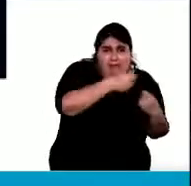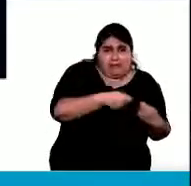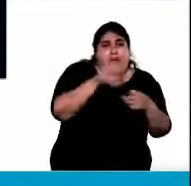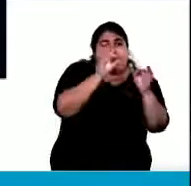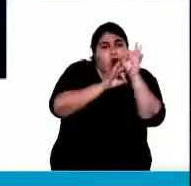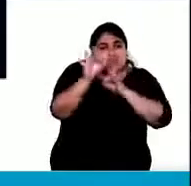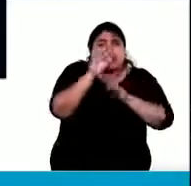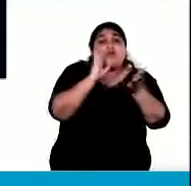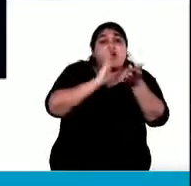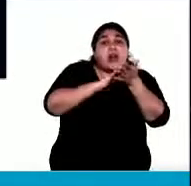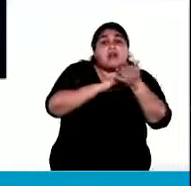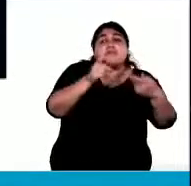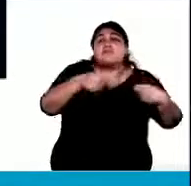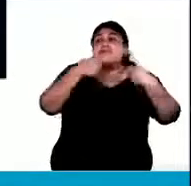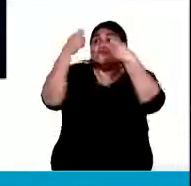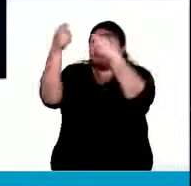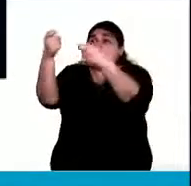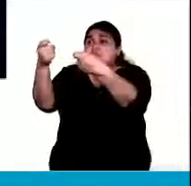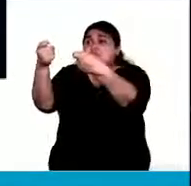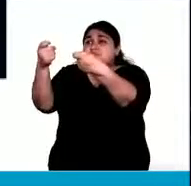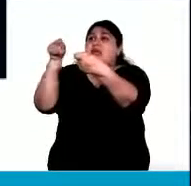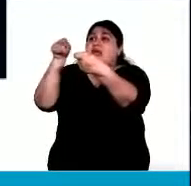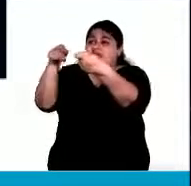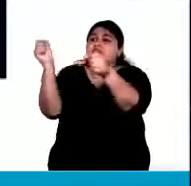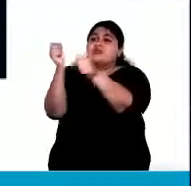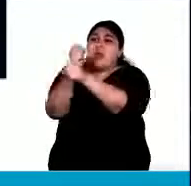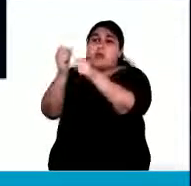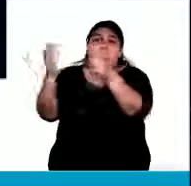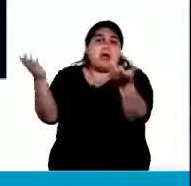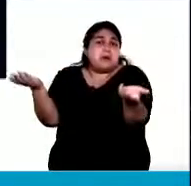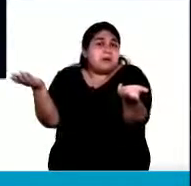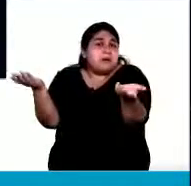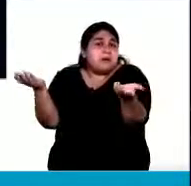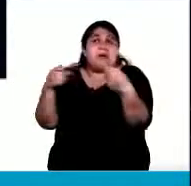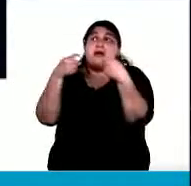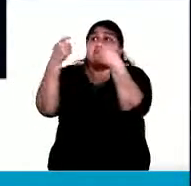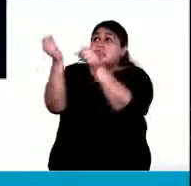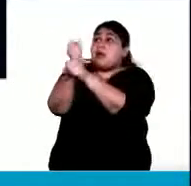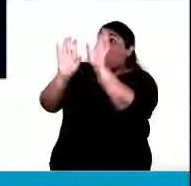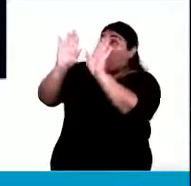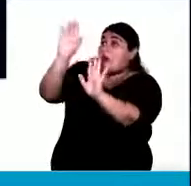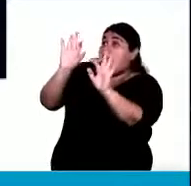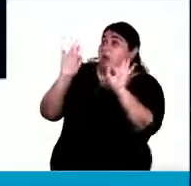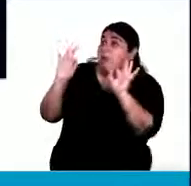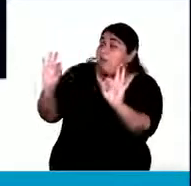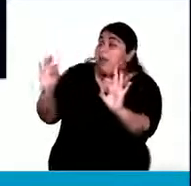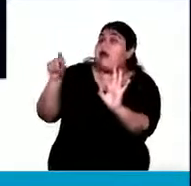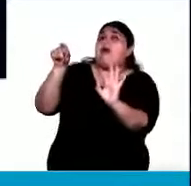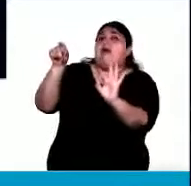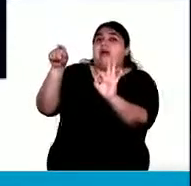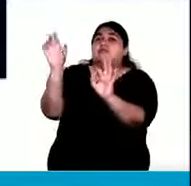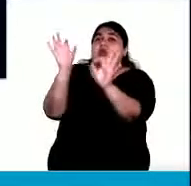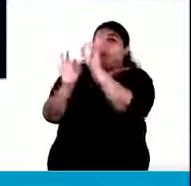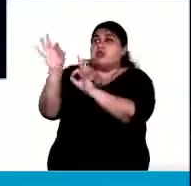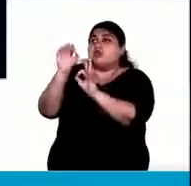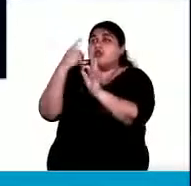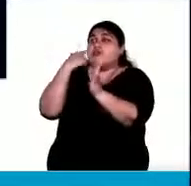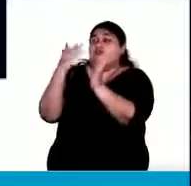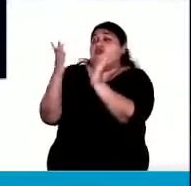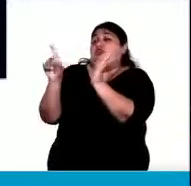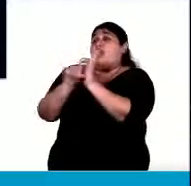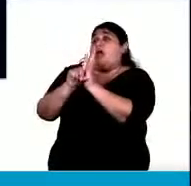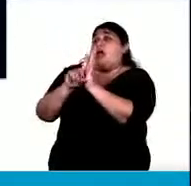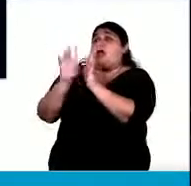de presupuesto a la Cámara de Diputados de la Nación y esos proyectos se aprobaban, y cuando se aprobaban esos proyectos tenía la ley de presupuesto